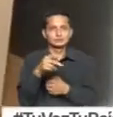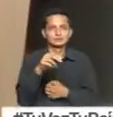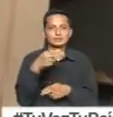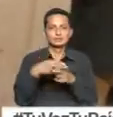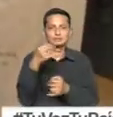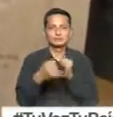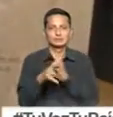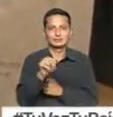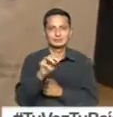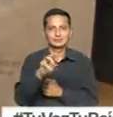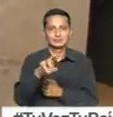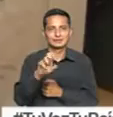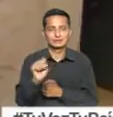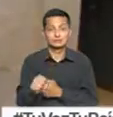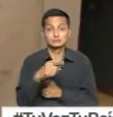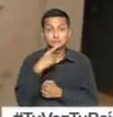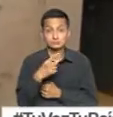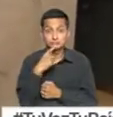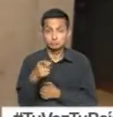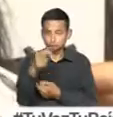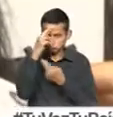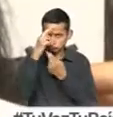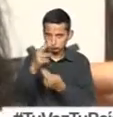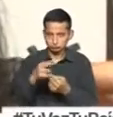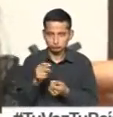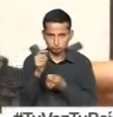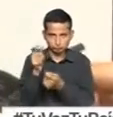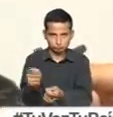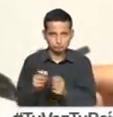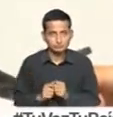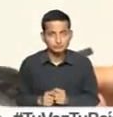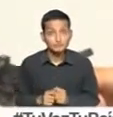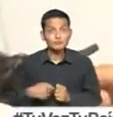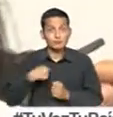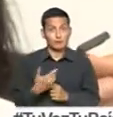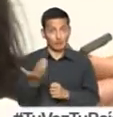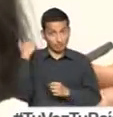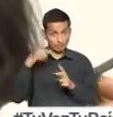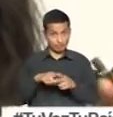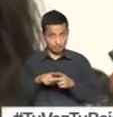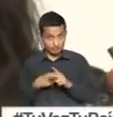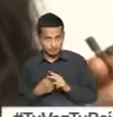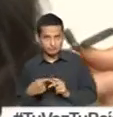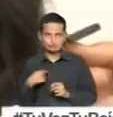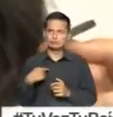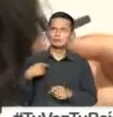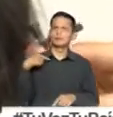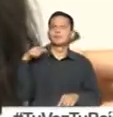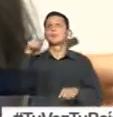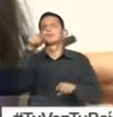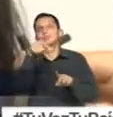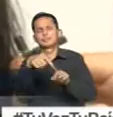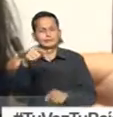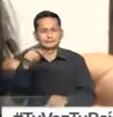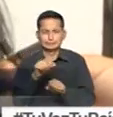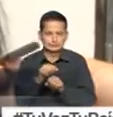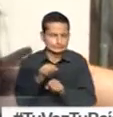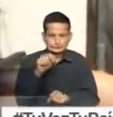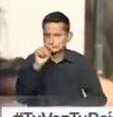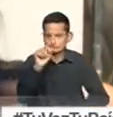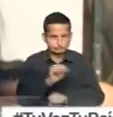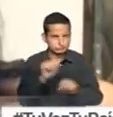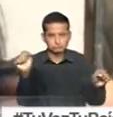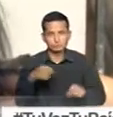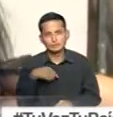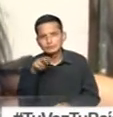Ramírez, como reconocimiento a su mérito. Yo al inicio le decía, o sea, es imposible yo llegar a esos beneficios. Cuando veía a los chicos